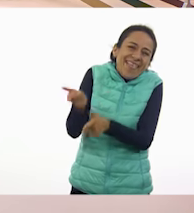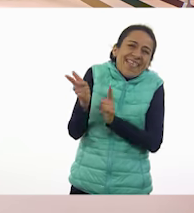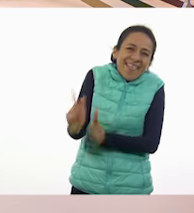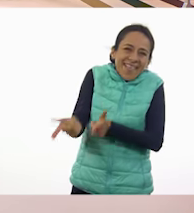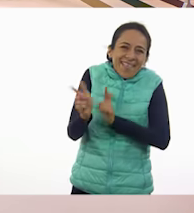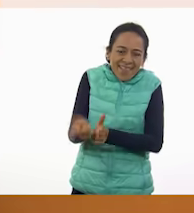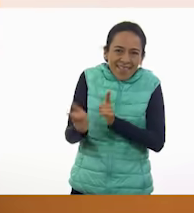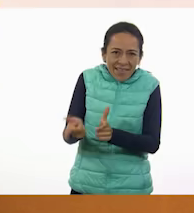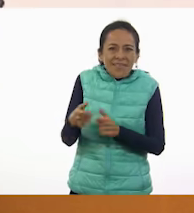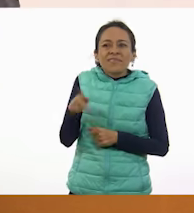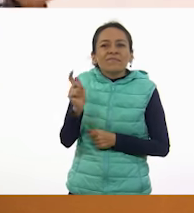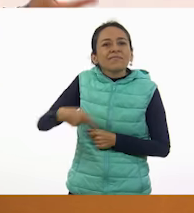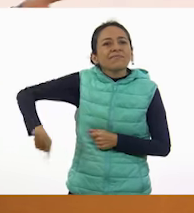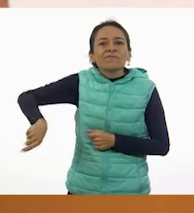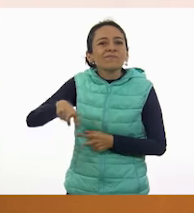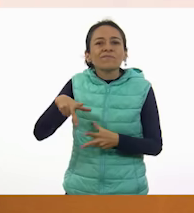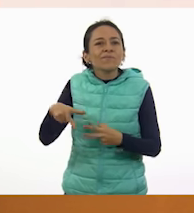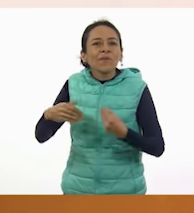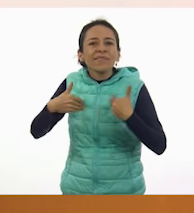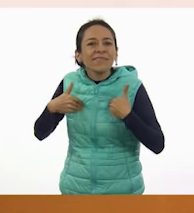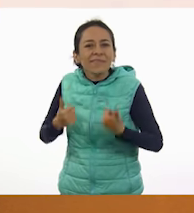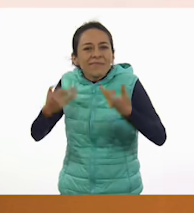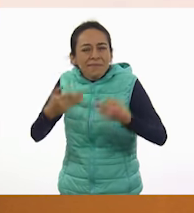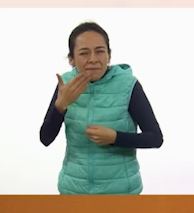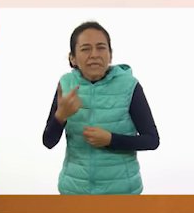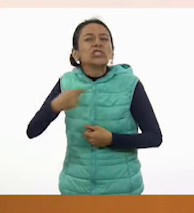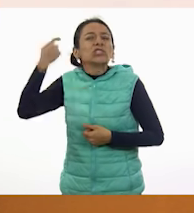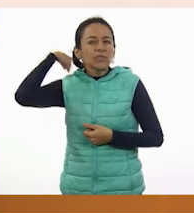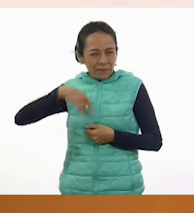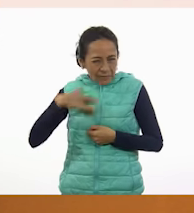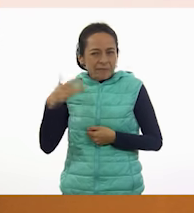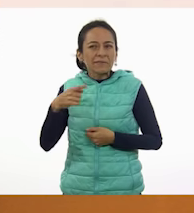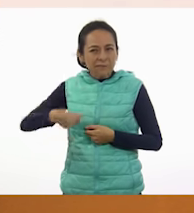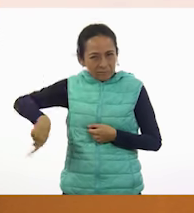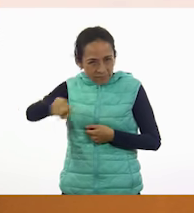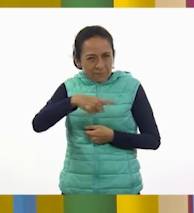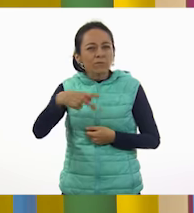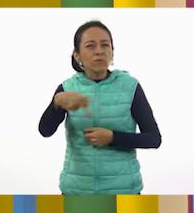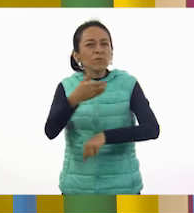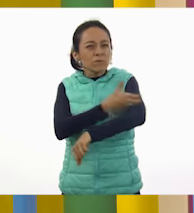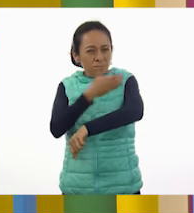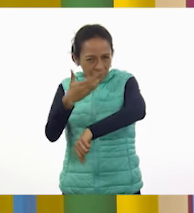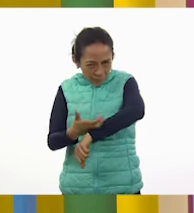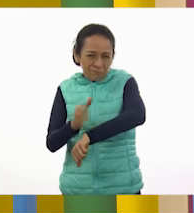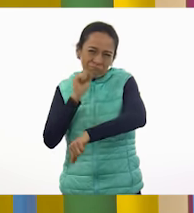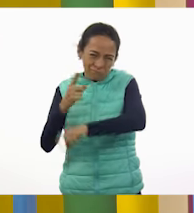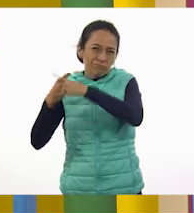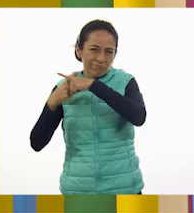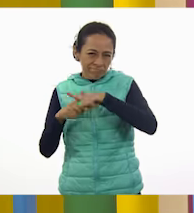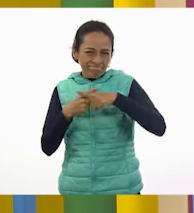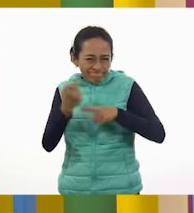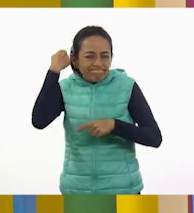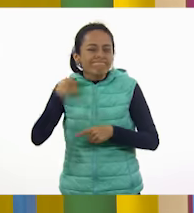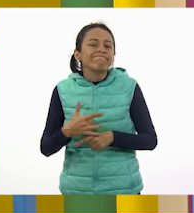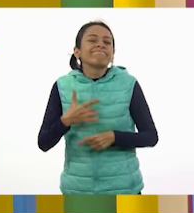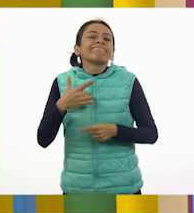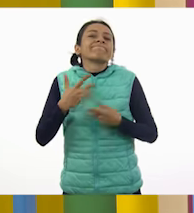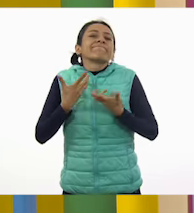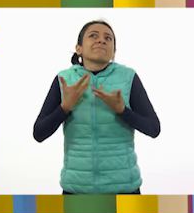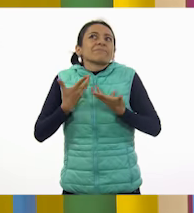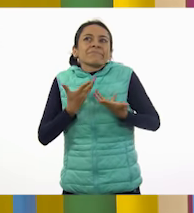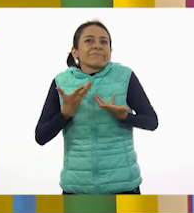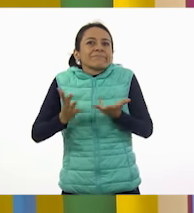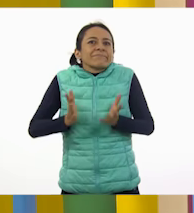creo que eso fue lo que le pasó a los compañeritos de Cristina en el salón. Pues sí, seguramente. Pero bueno, al final me pareció muy bien